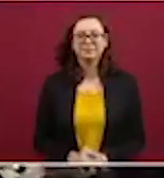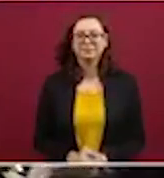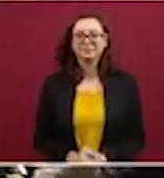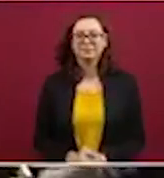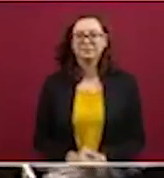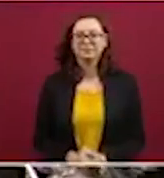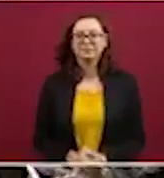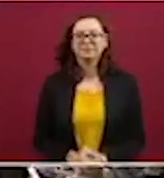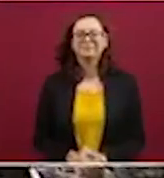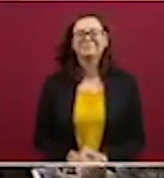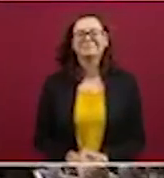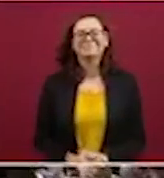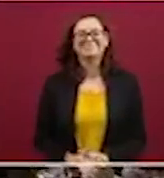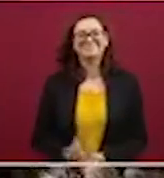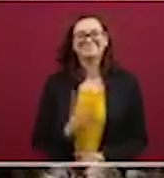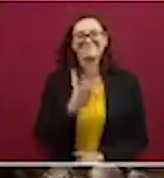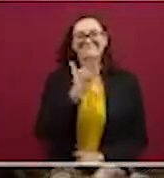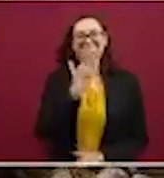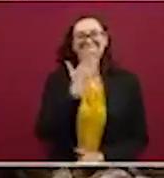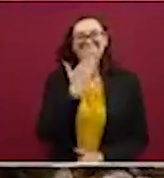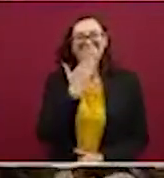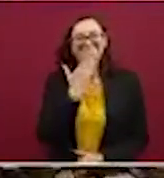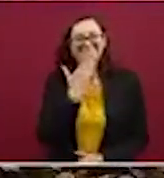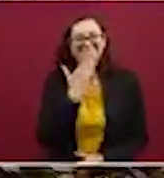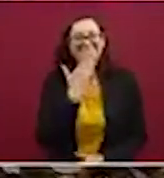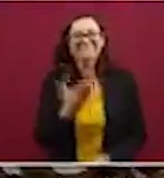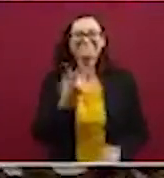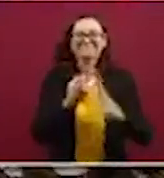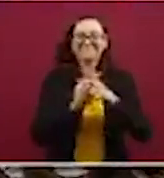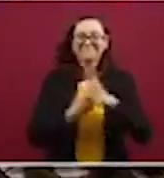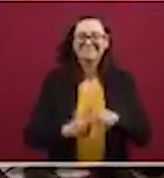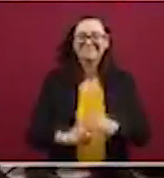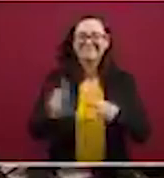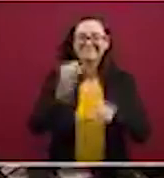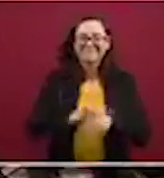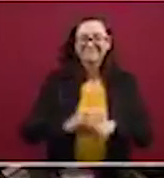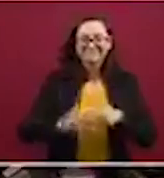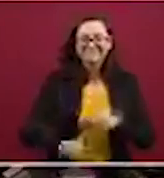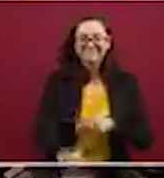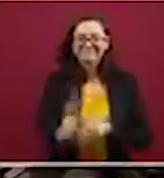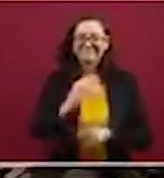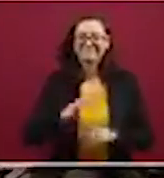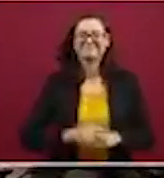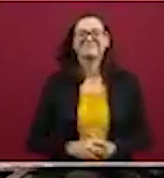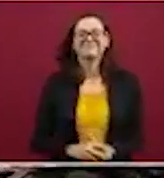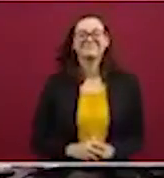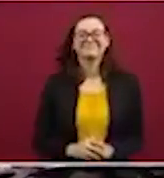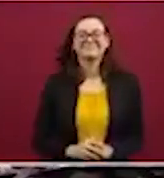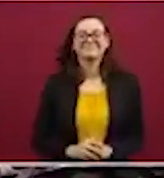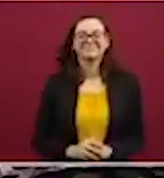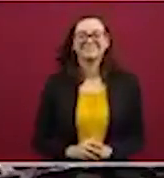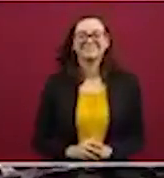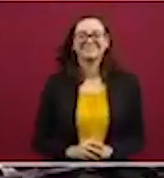buen inicio de semana o sea mucho gusto